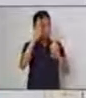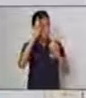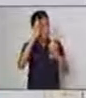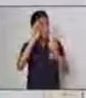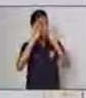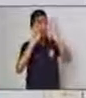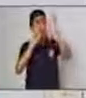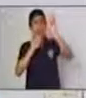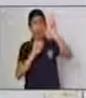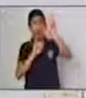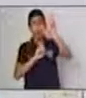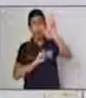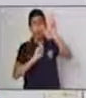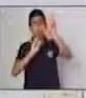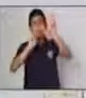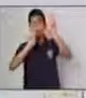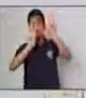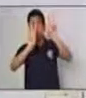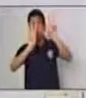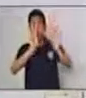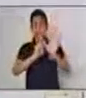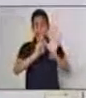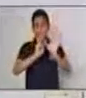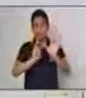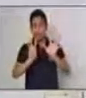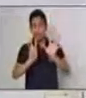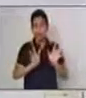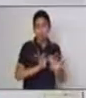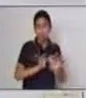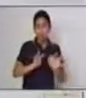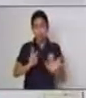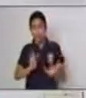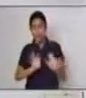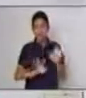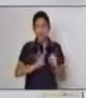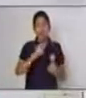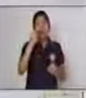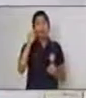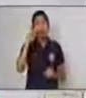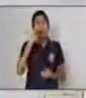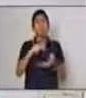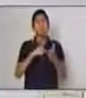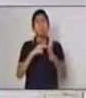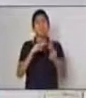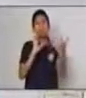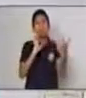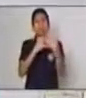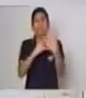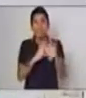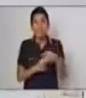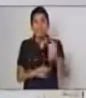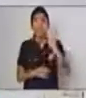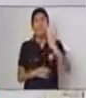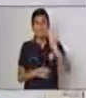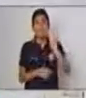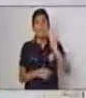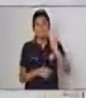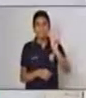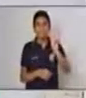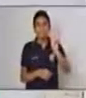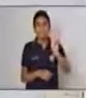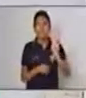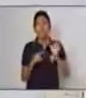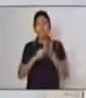múltiplos. ¿Qué significa la palabra común? Común múltiplo.